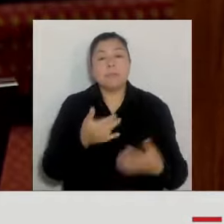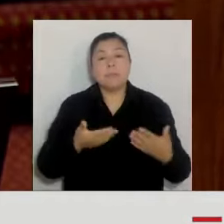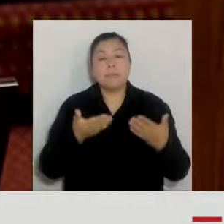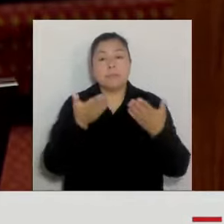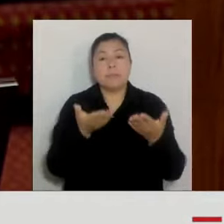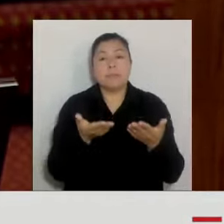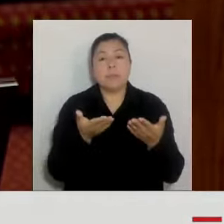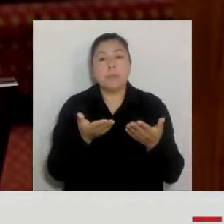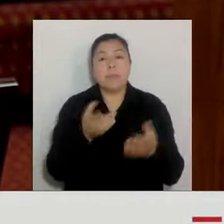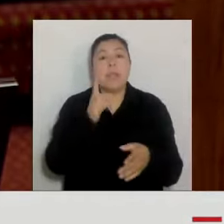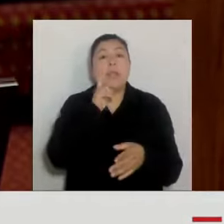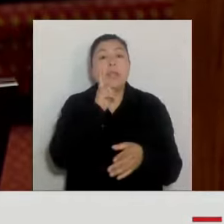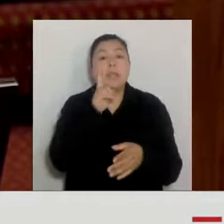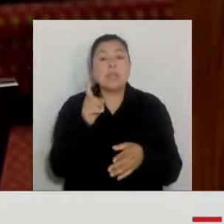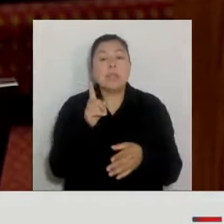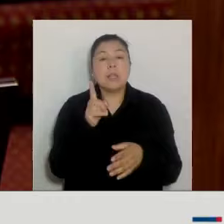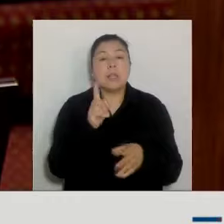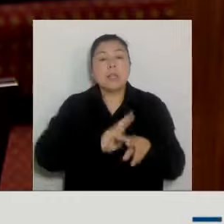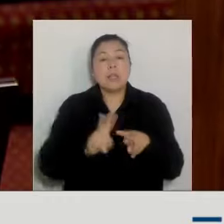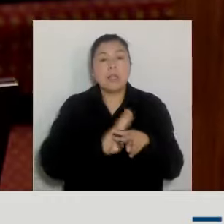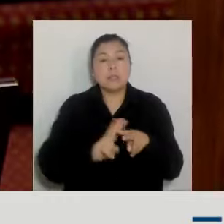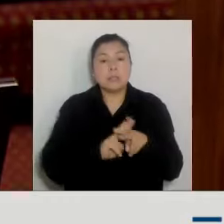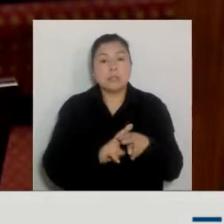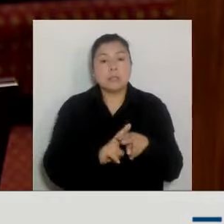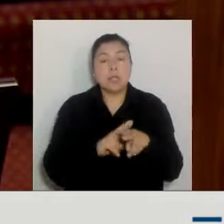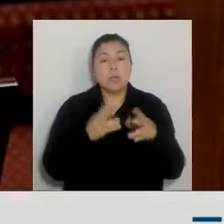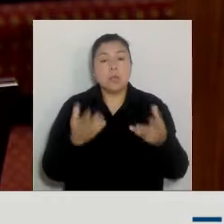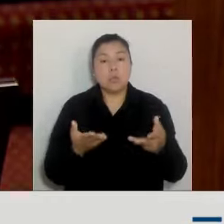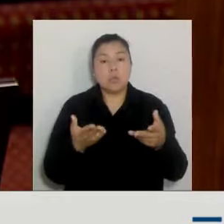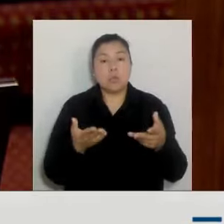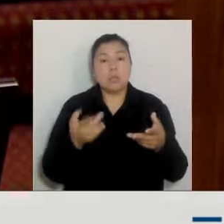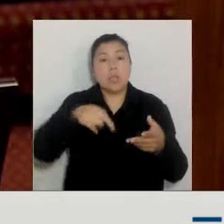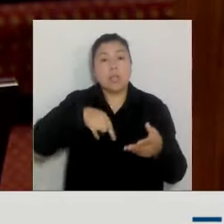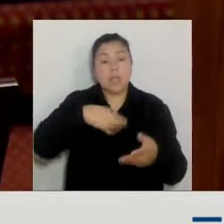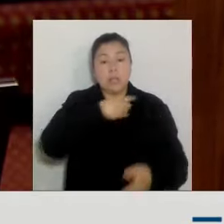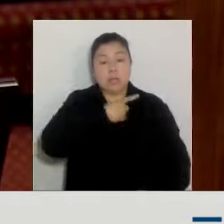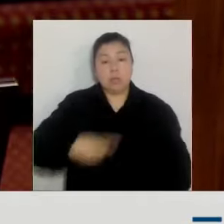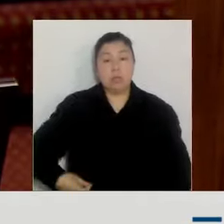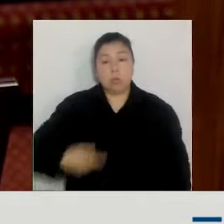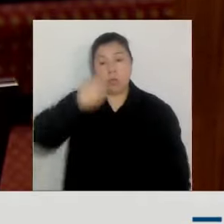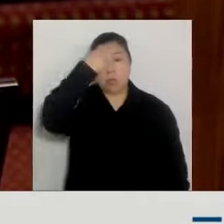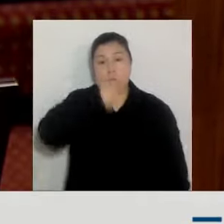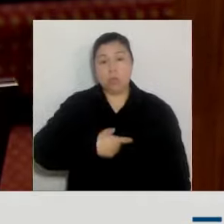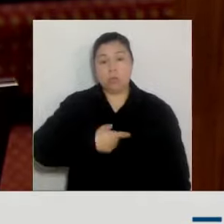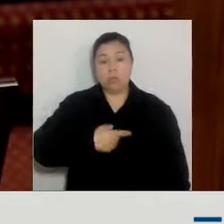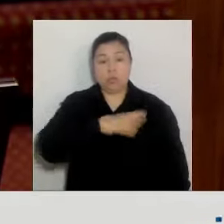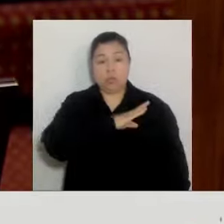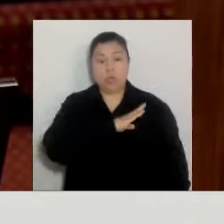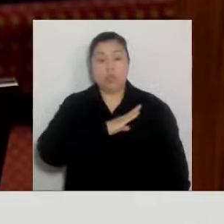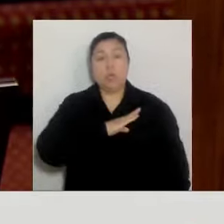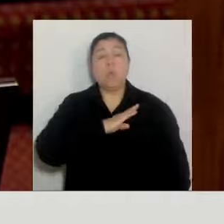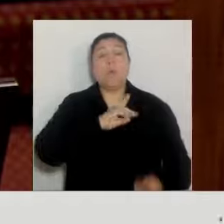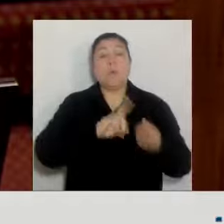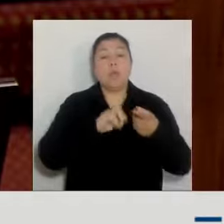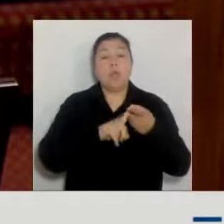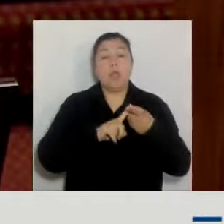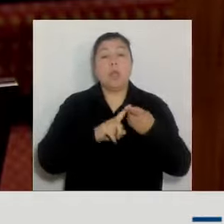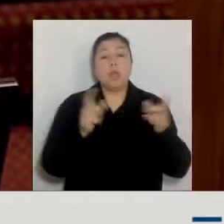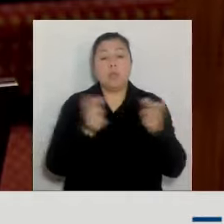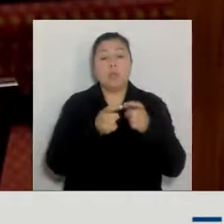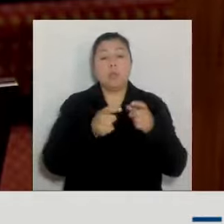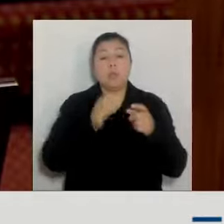Quiénes lo quieran realizar por lo menos de parte de este parlamentario que soy uno de los miembros de la comisión de agricultura de donde viene